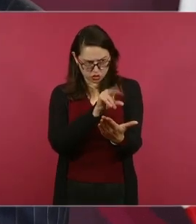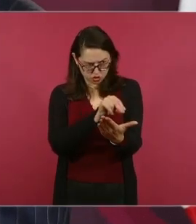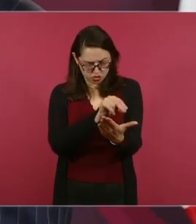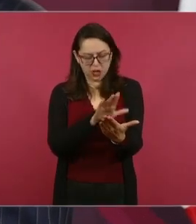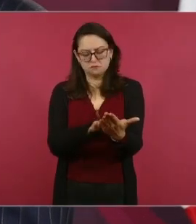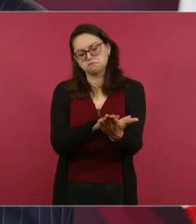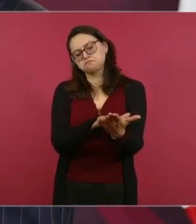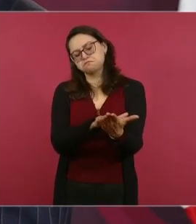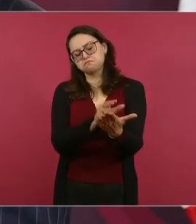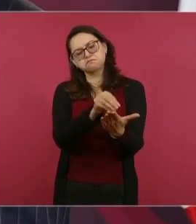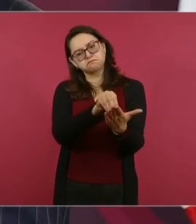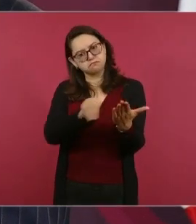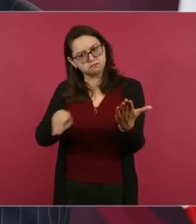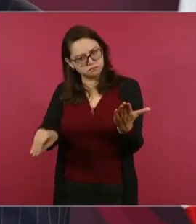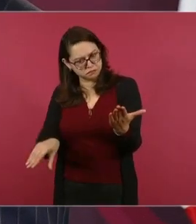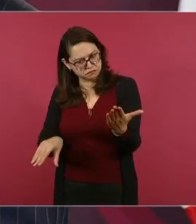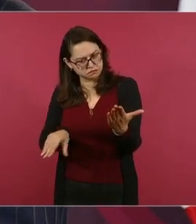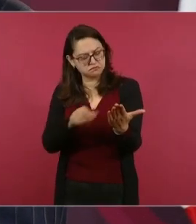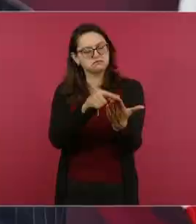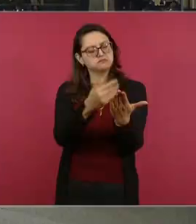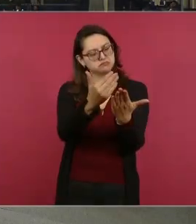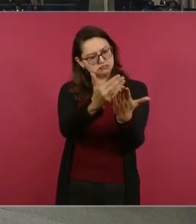hay